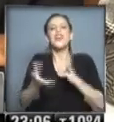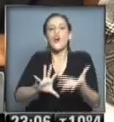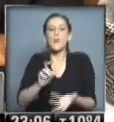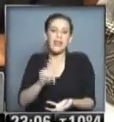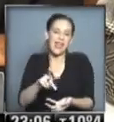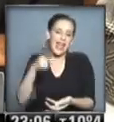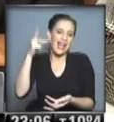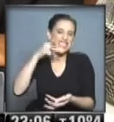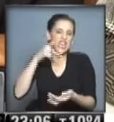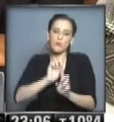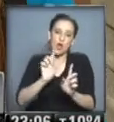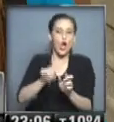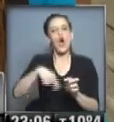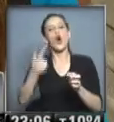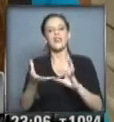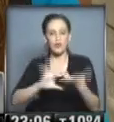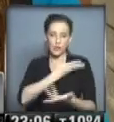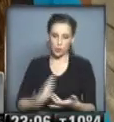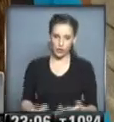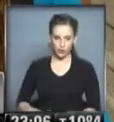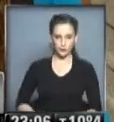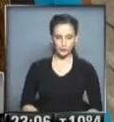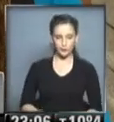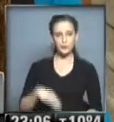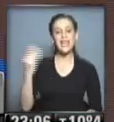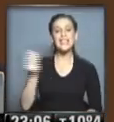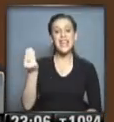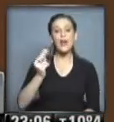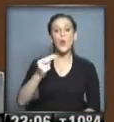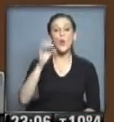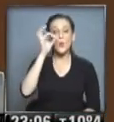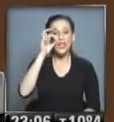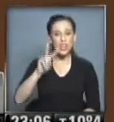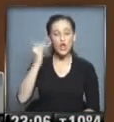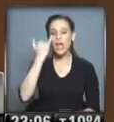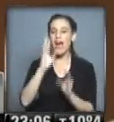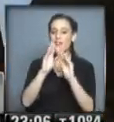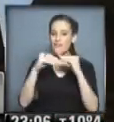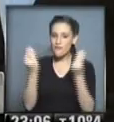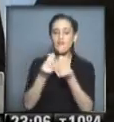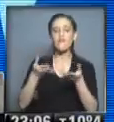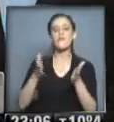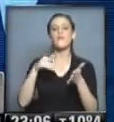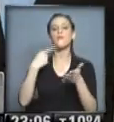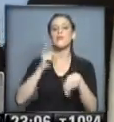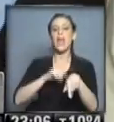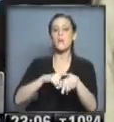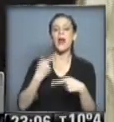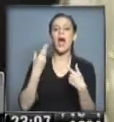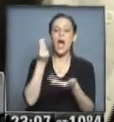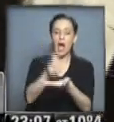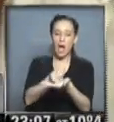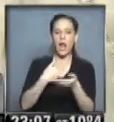elecciones presidenciales del 2015 el próximo sábado 22 cierre el plazo de presentación de listas para las primarias abiertas simultáneas y obligatorias